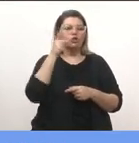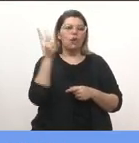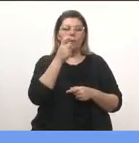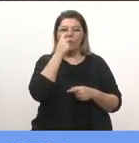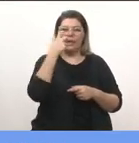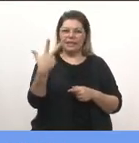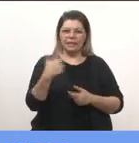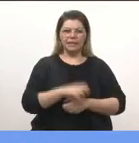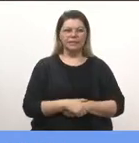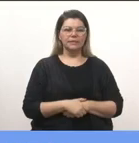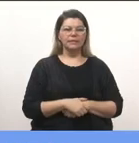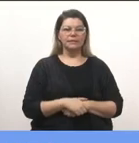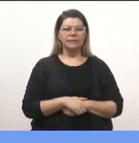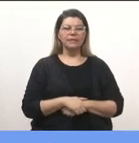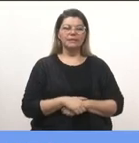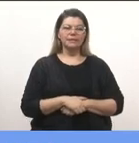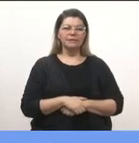108/23.